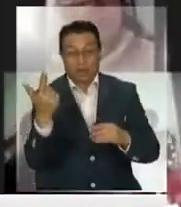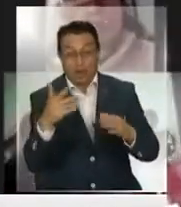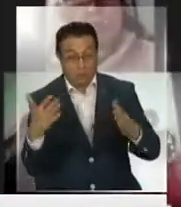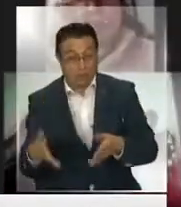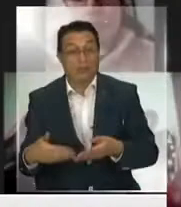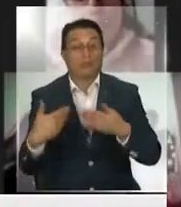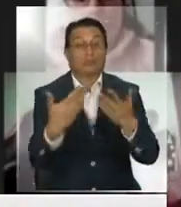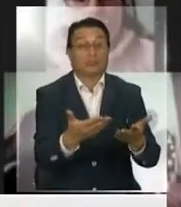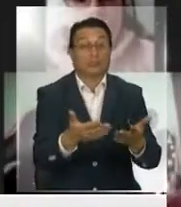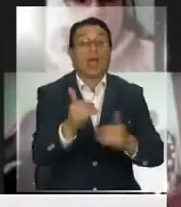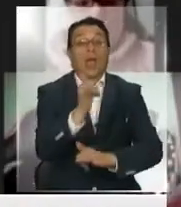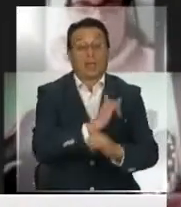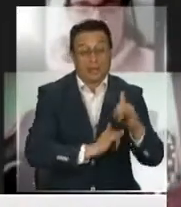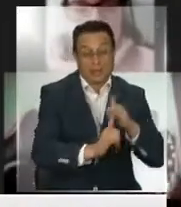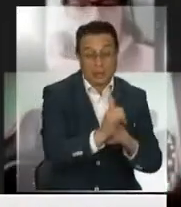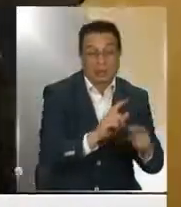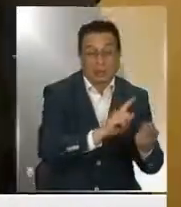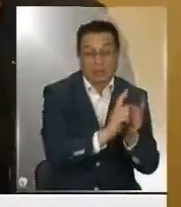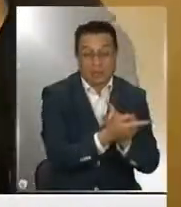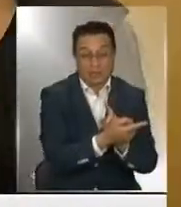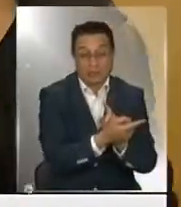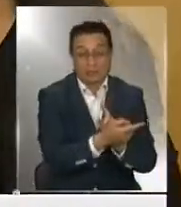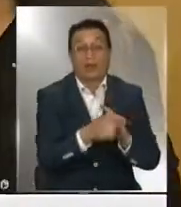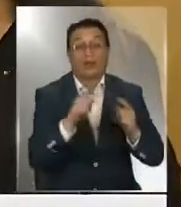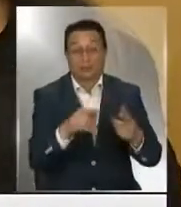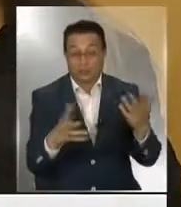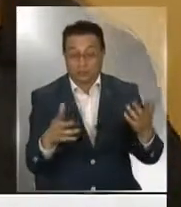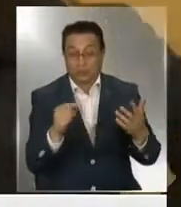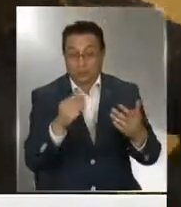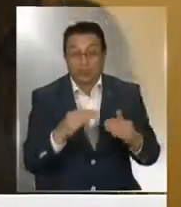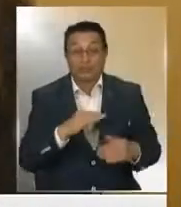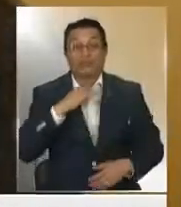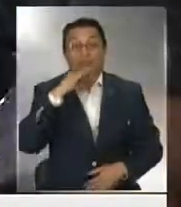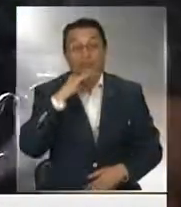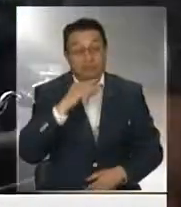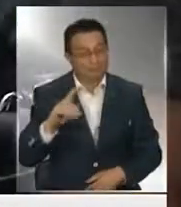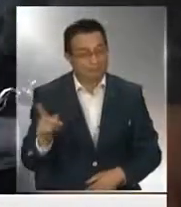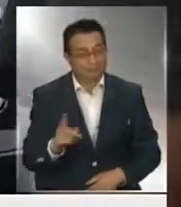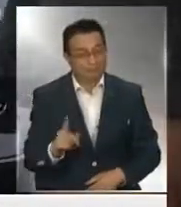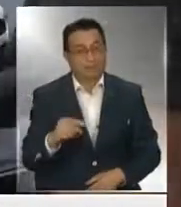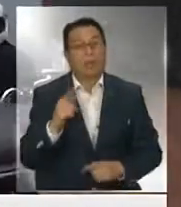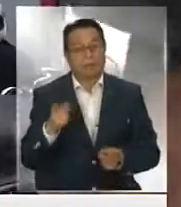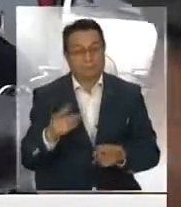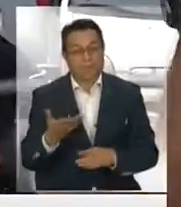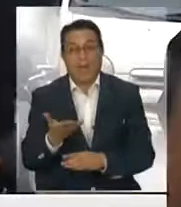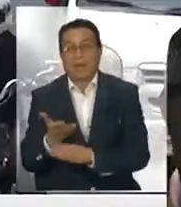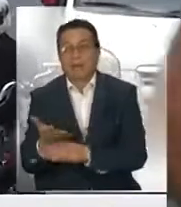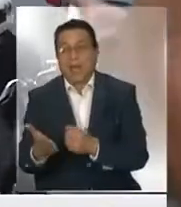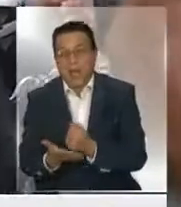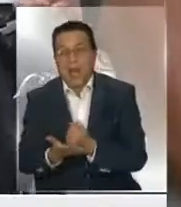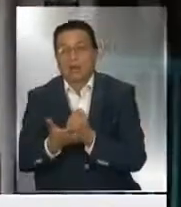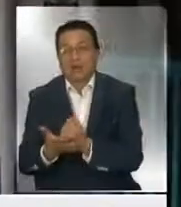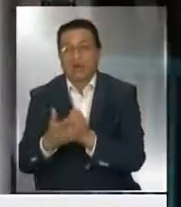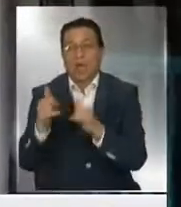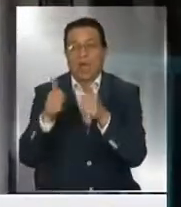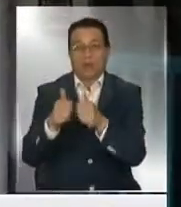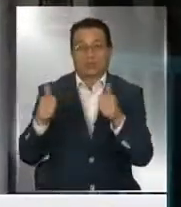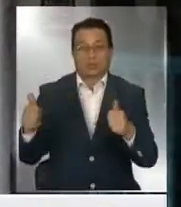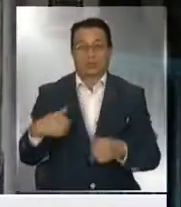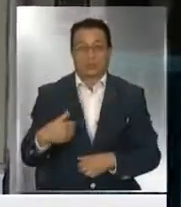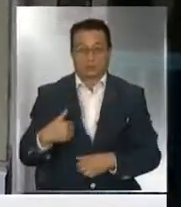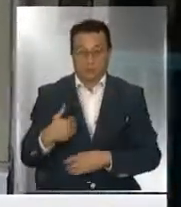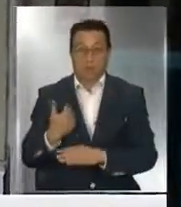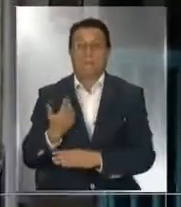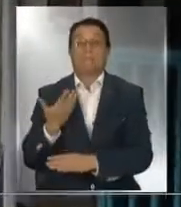performances al mundo digital. Formato que se vuelve insuficiente y que los obliga a pedir ayuda a las autoridades. Pidiendo